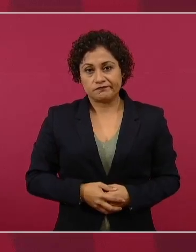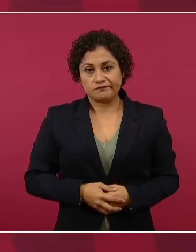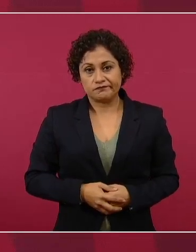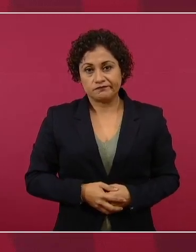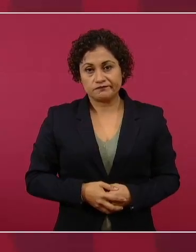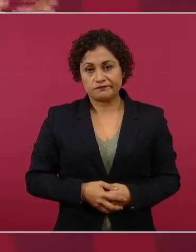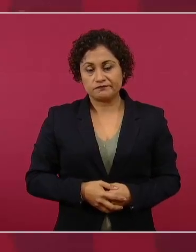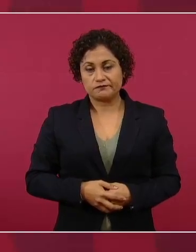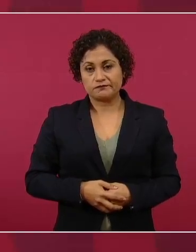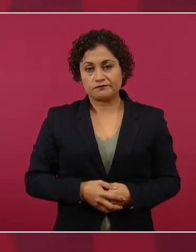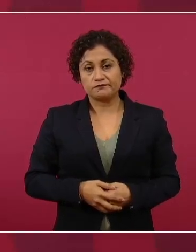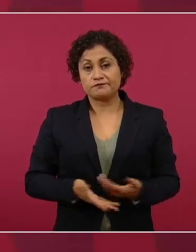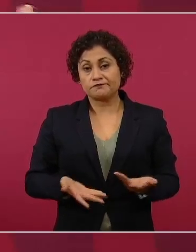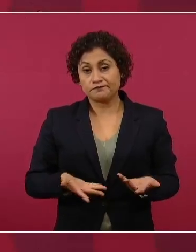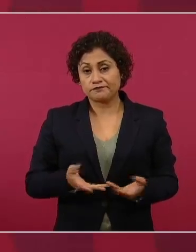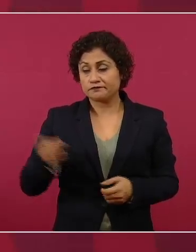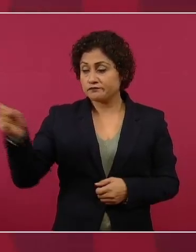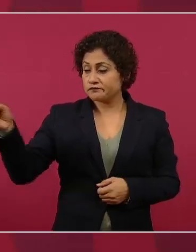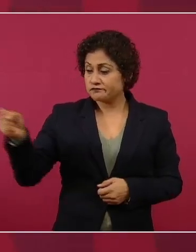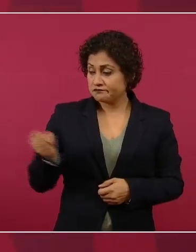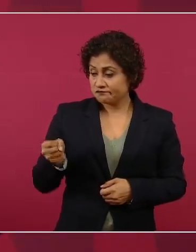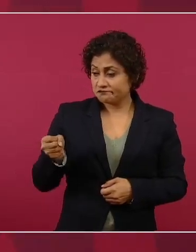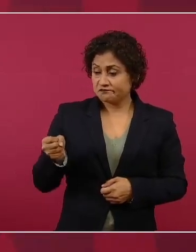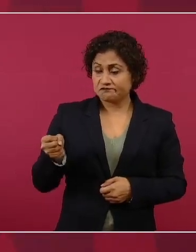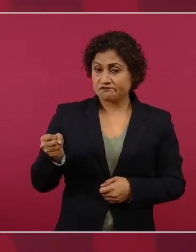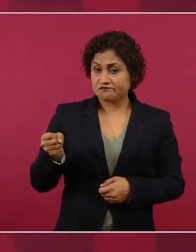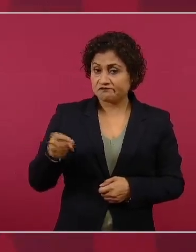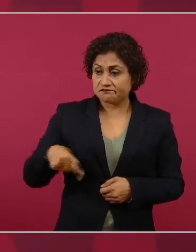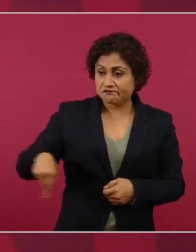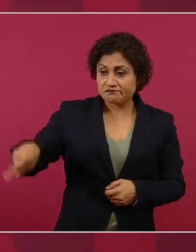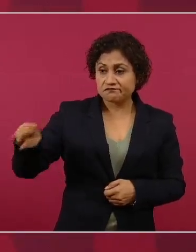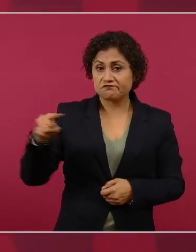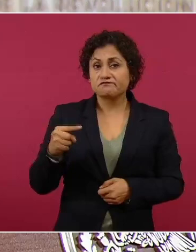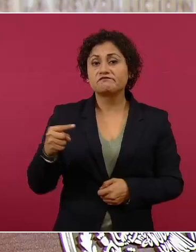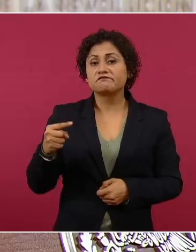y que son capaces de